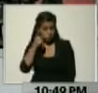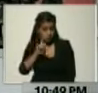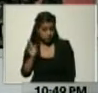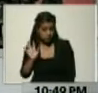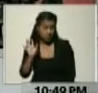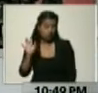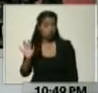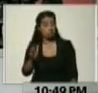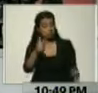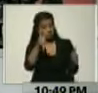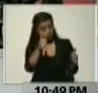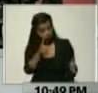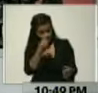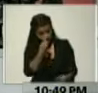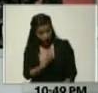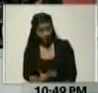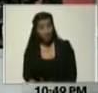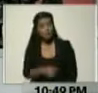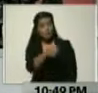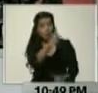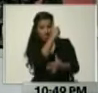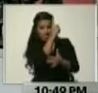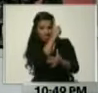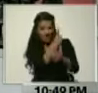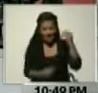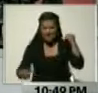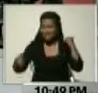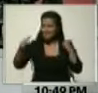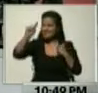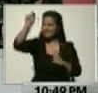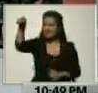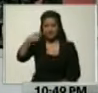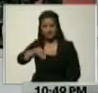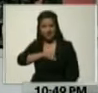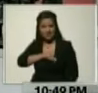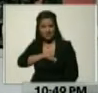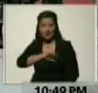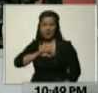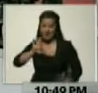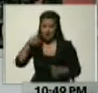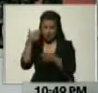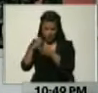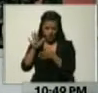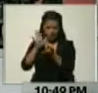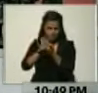Qué bueno. Estás huyéndole a la justicia como quisiera. Algún día tú vas a venir para acá, algún día.